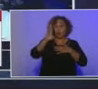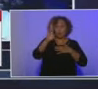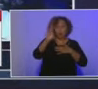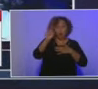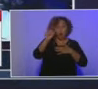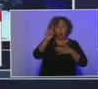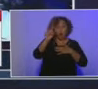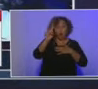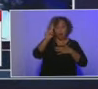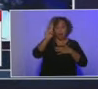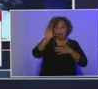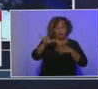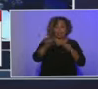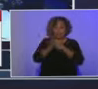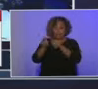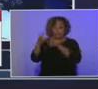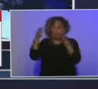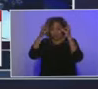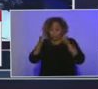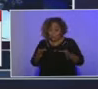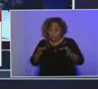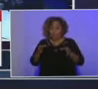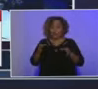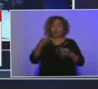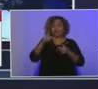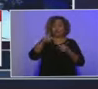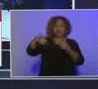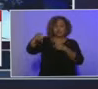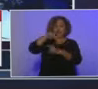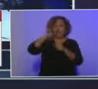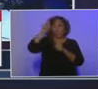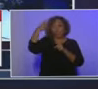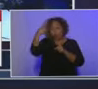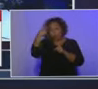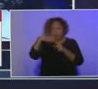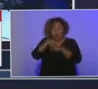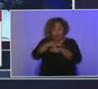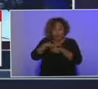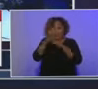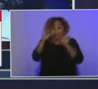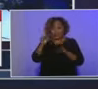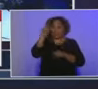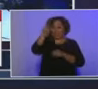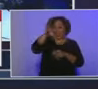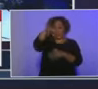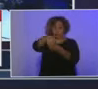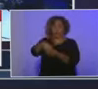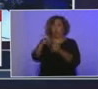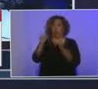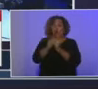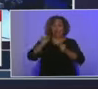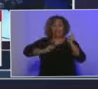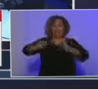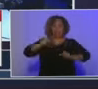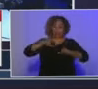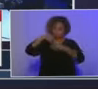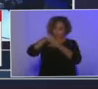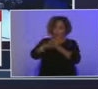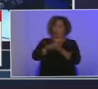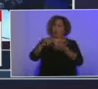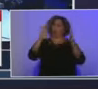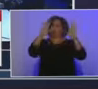en Broadway, él también es el que determina los asuntos del gobierno que se toman ahí. Así que impresionante lo que ha hecho,